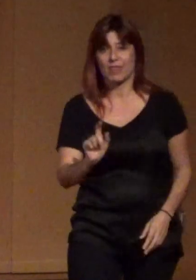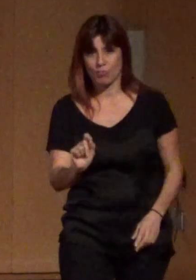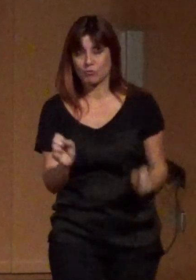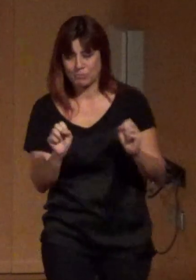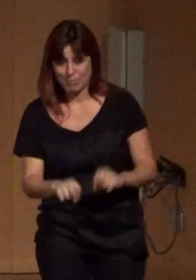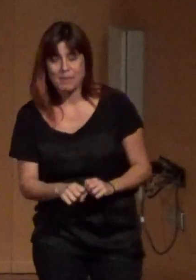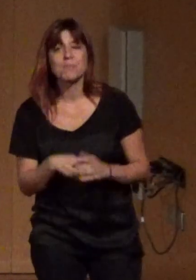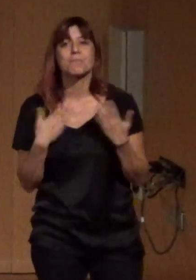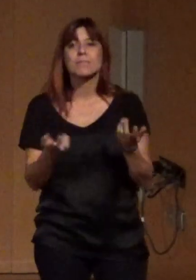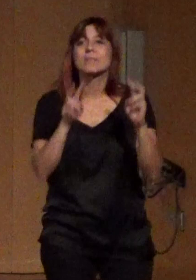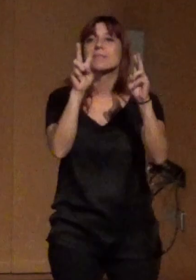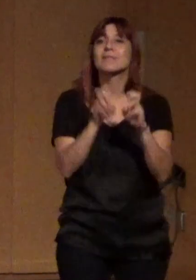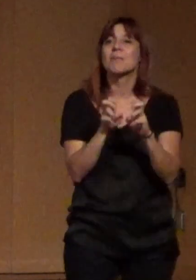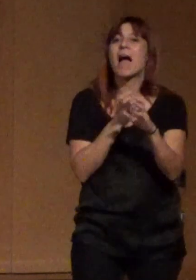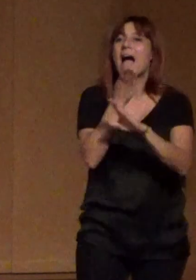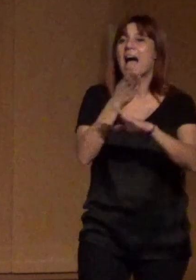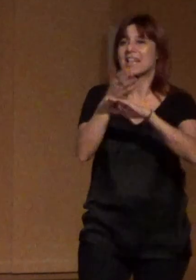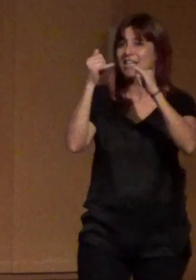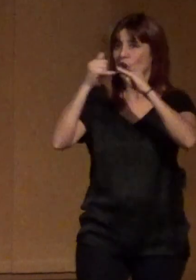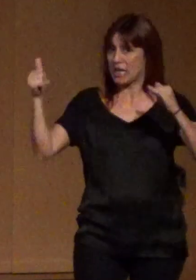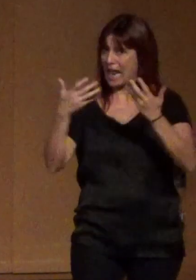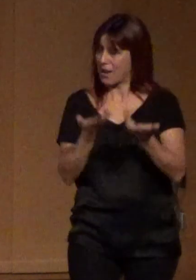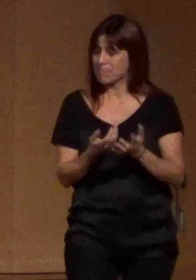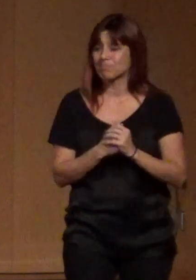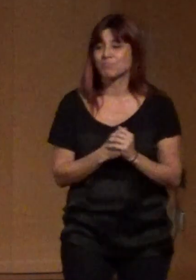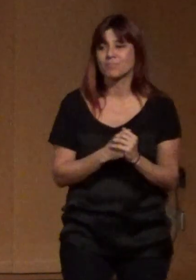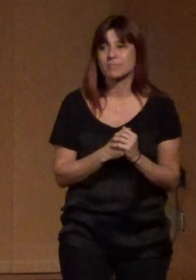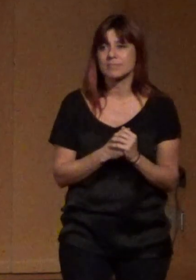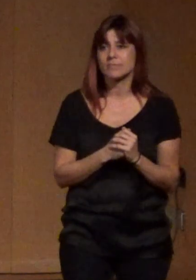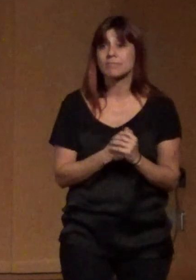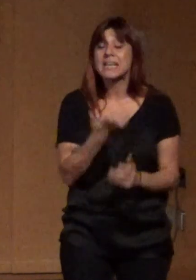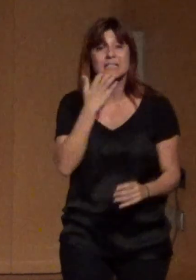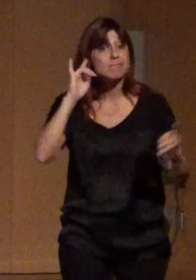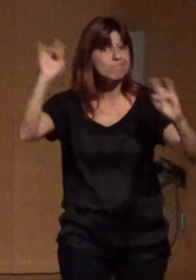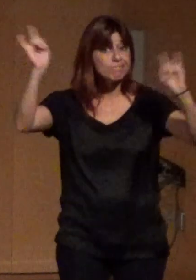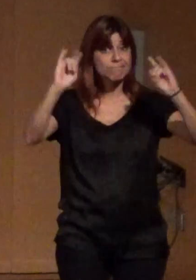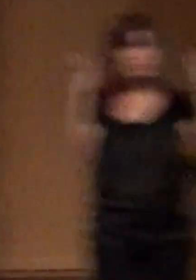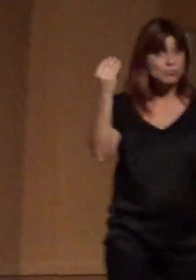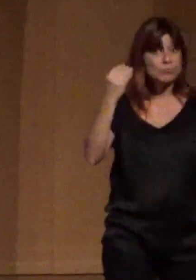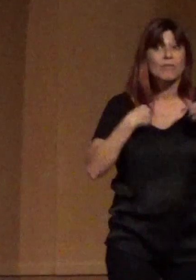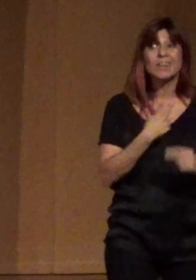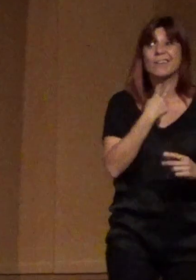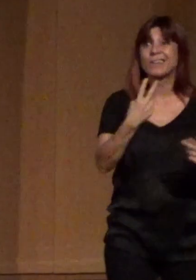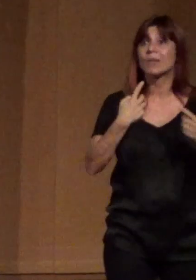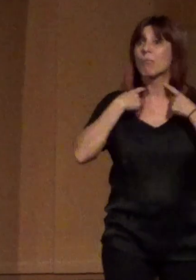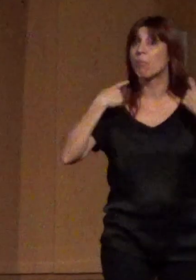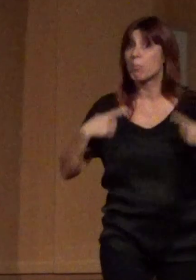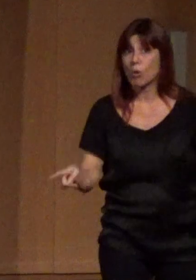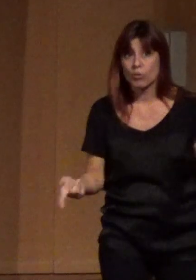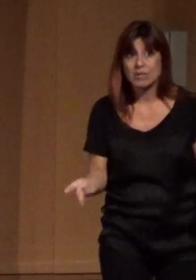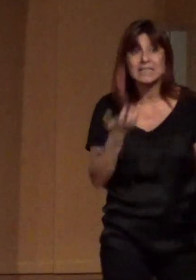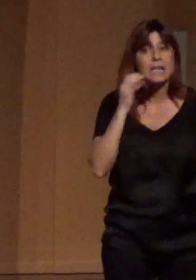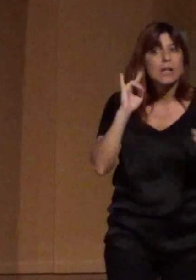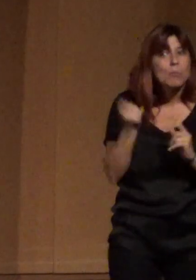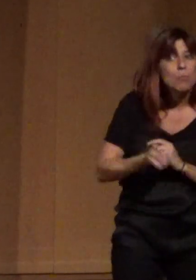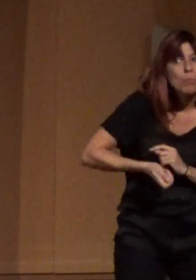de flexibilidad cognitiva, atención sostenida y la selectiva, ¿no? Si hay mucho ruido, si pierde la señal, el sistema no distingue, o si hay poco